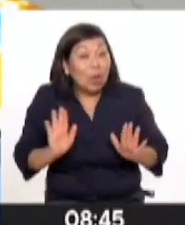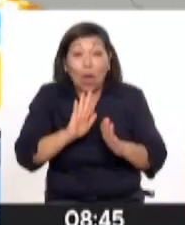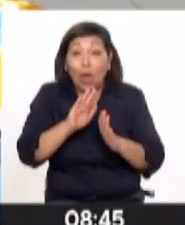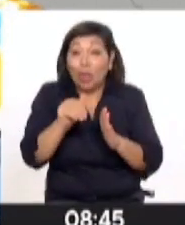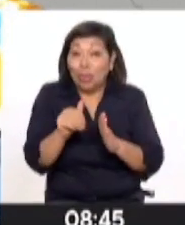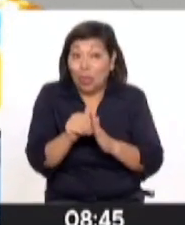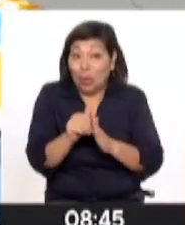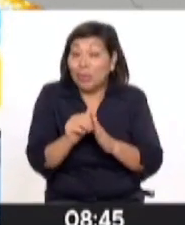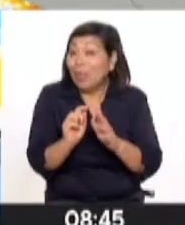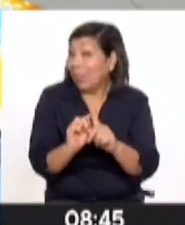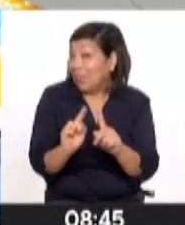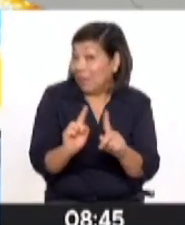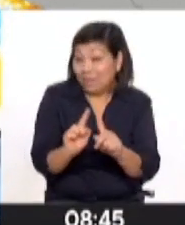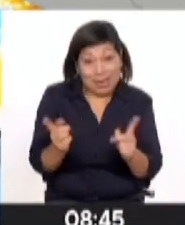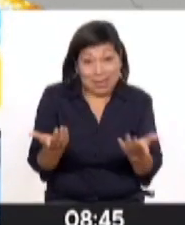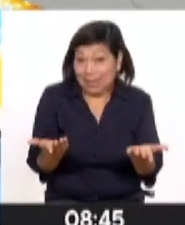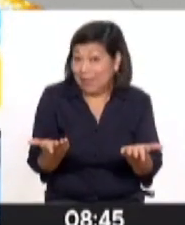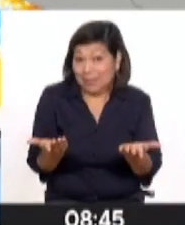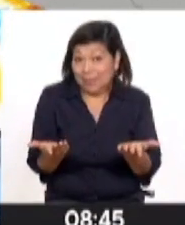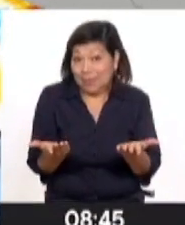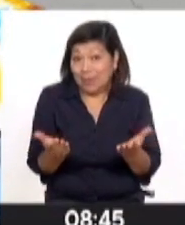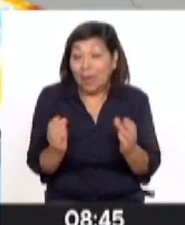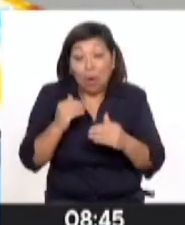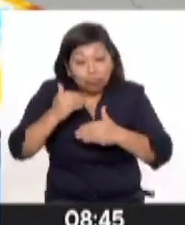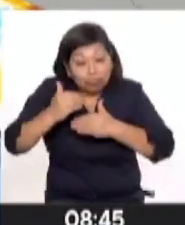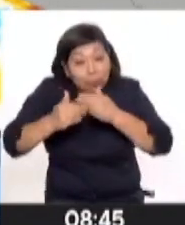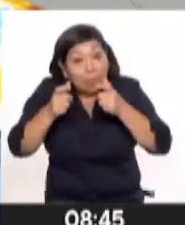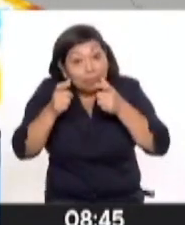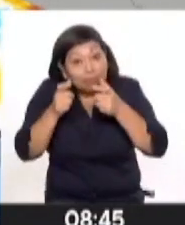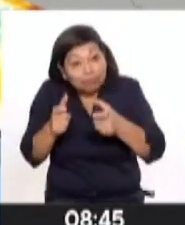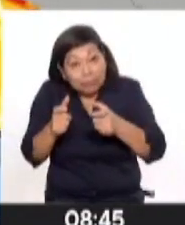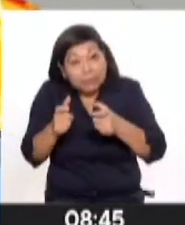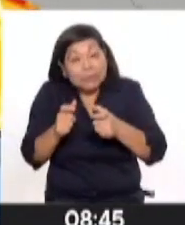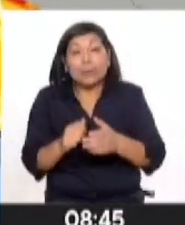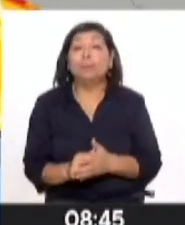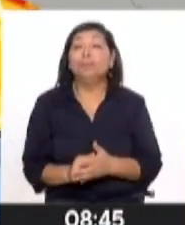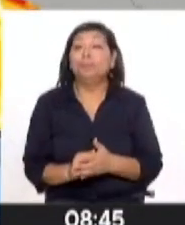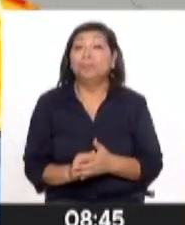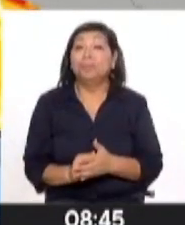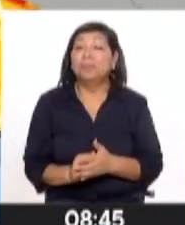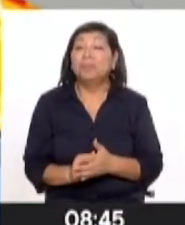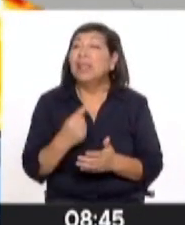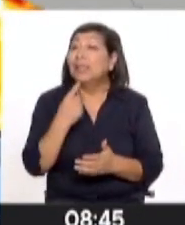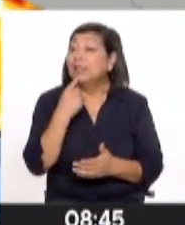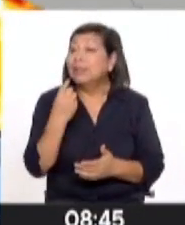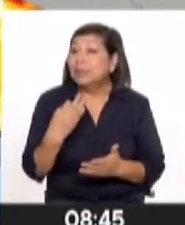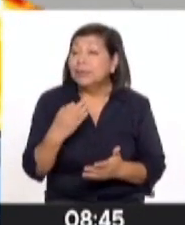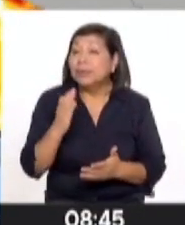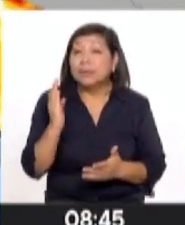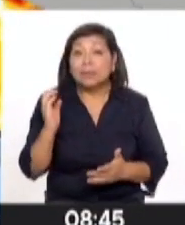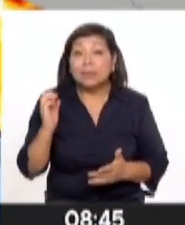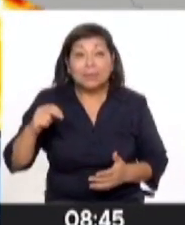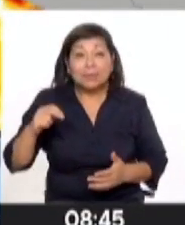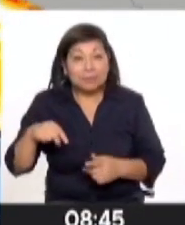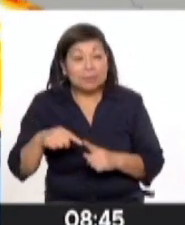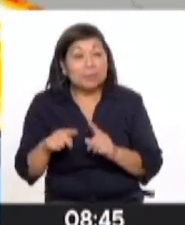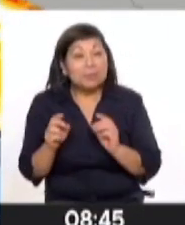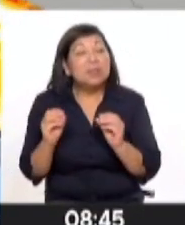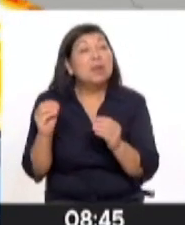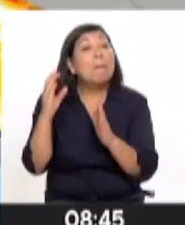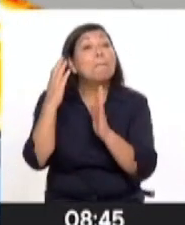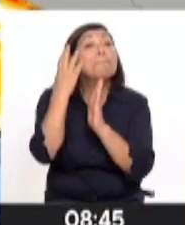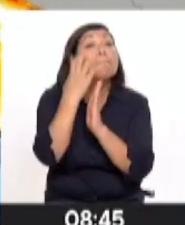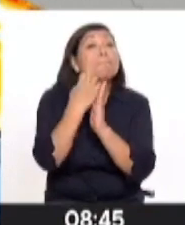los niños son diferentes. Así que hay que continuar vigilante y monitorear. ¿Qué más nos dice el comunicado del ENFEN? Las lluvias ya están